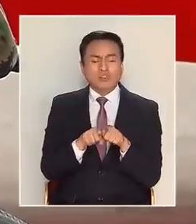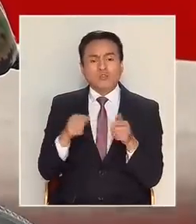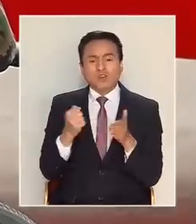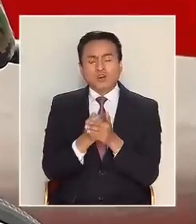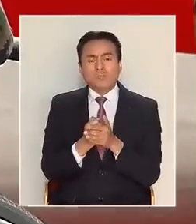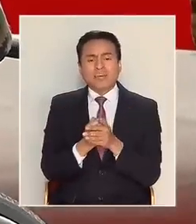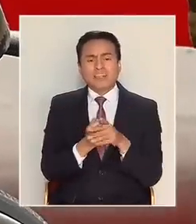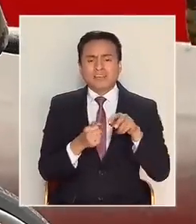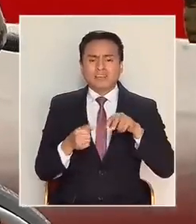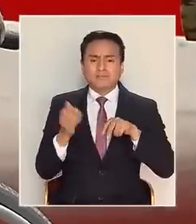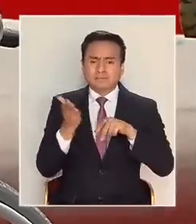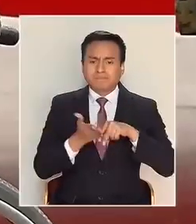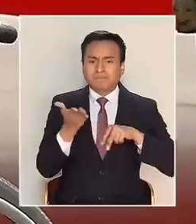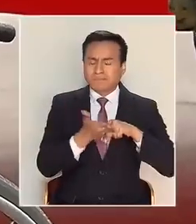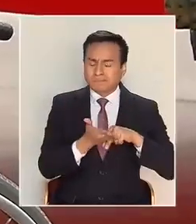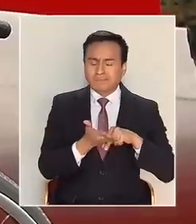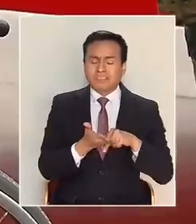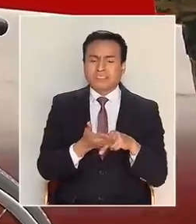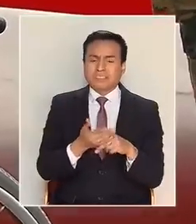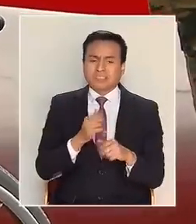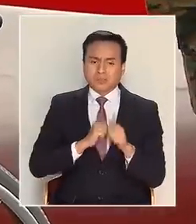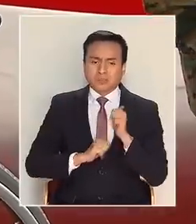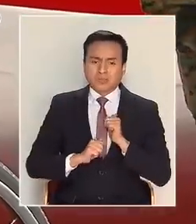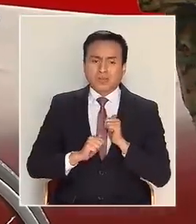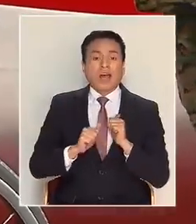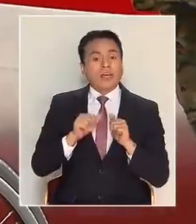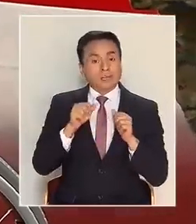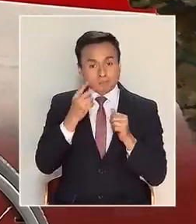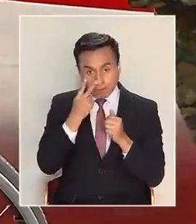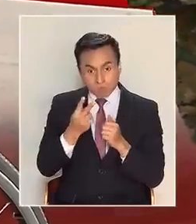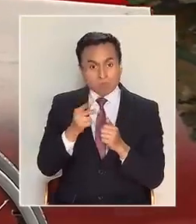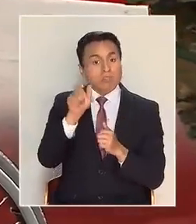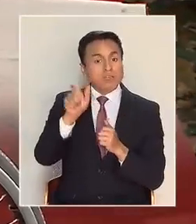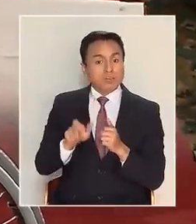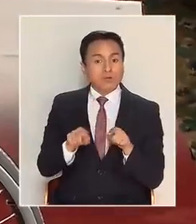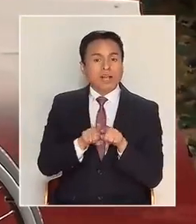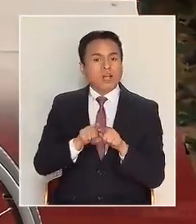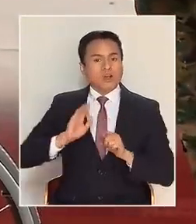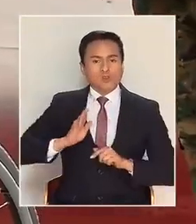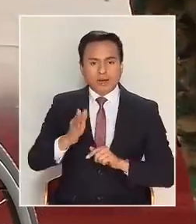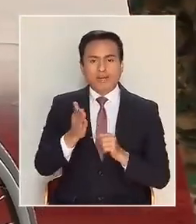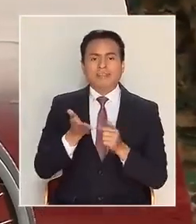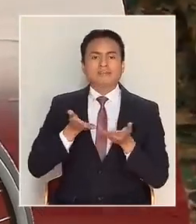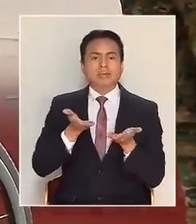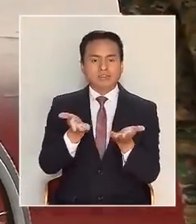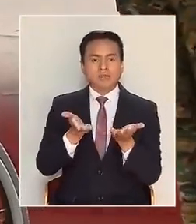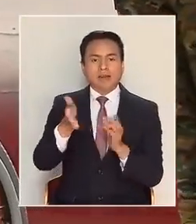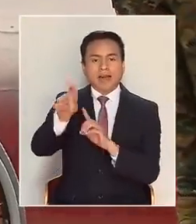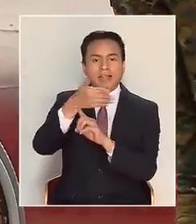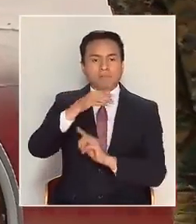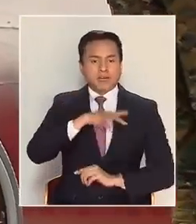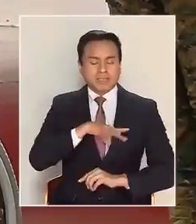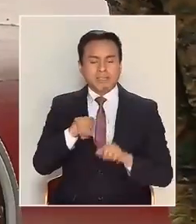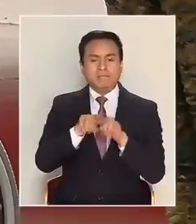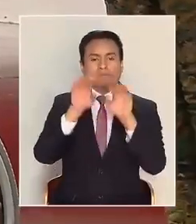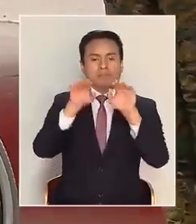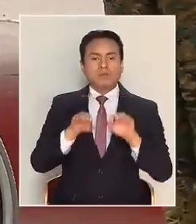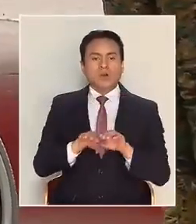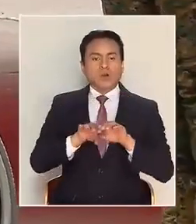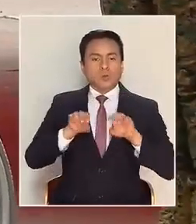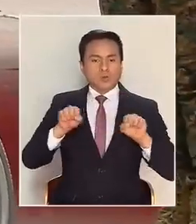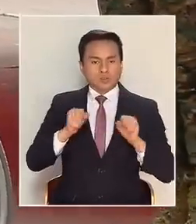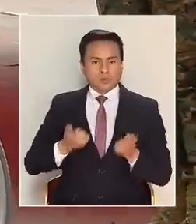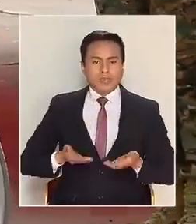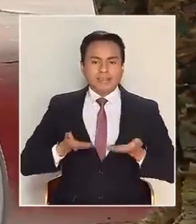la amputación de sus extremidades inferiores. A pesar de ello, continúa sirviendo a la patria con el mismo compromiso